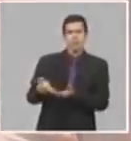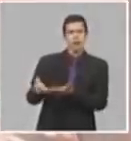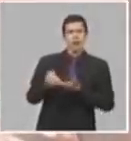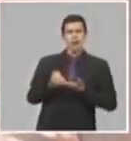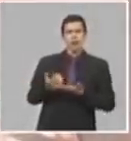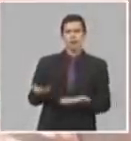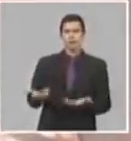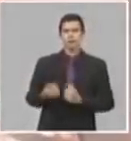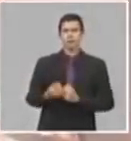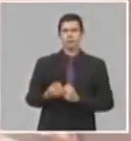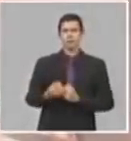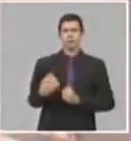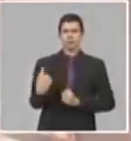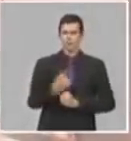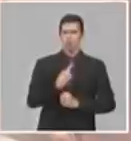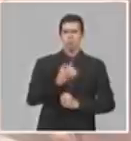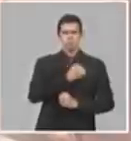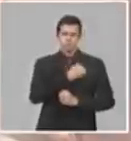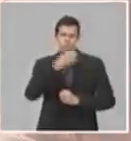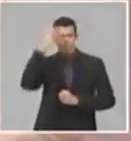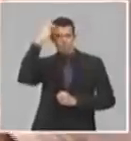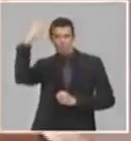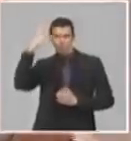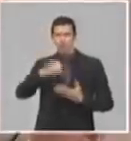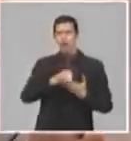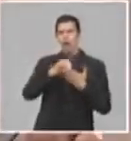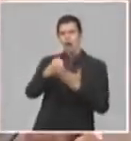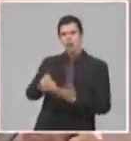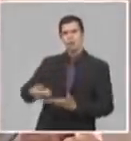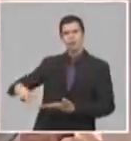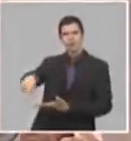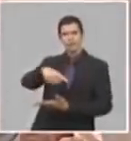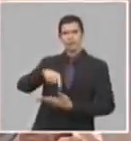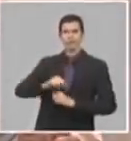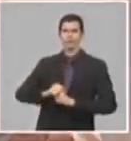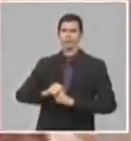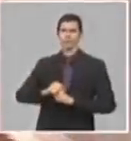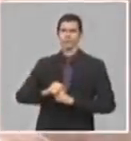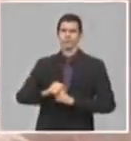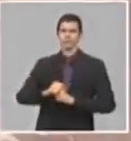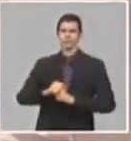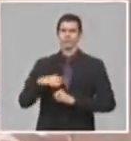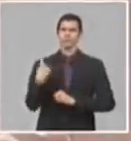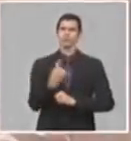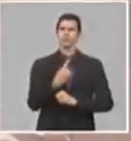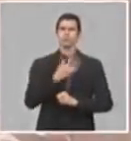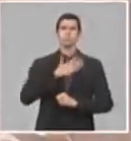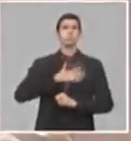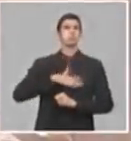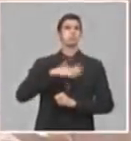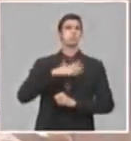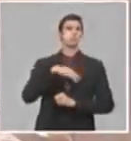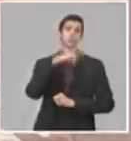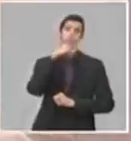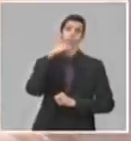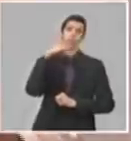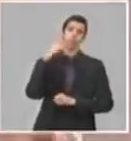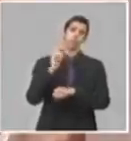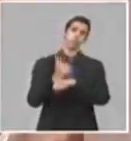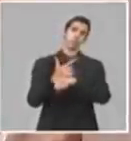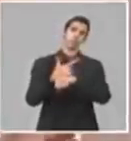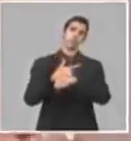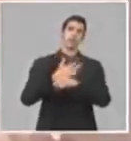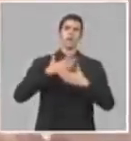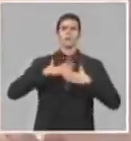a esperar a que todas las condiciones estén perfectas. Hay trabajadores por